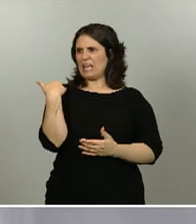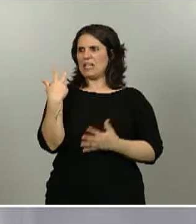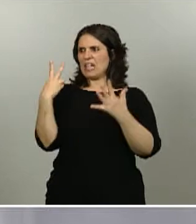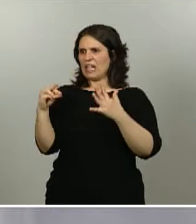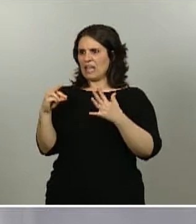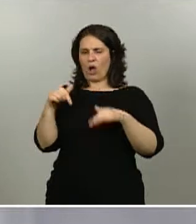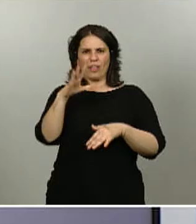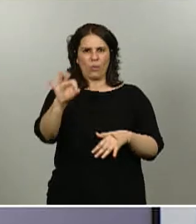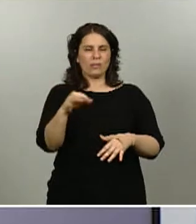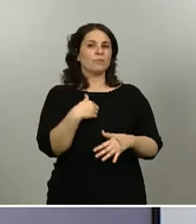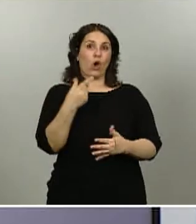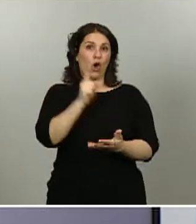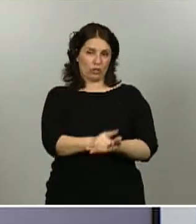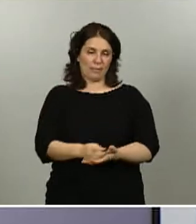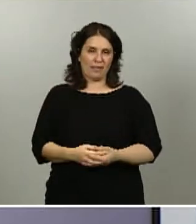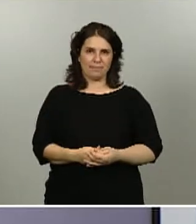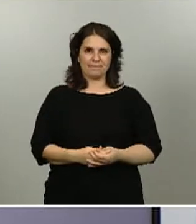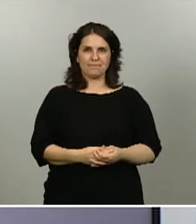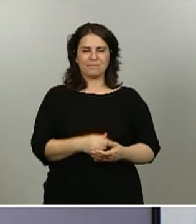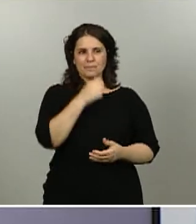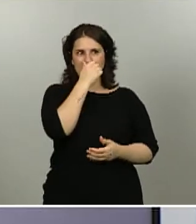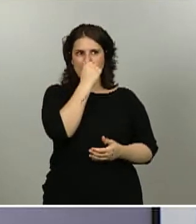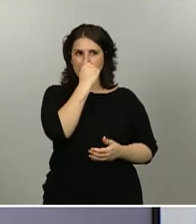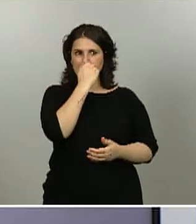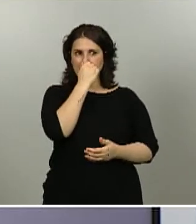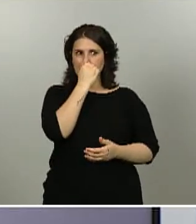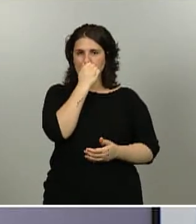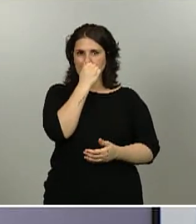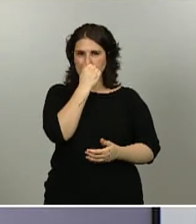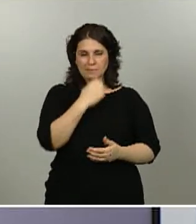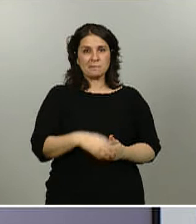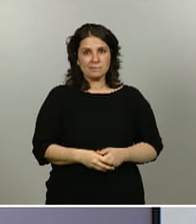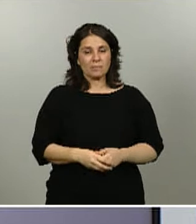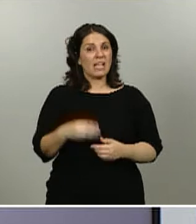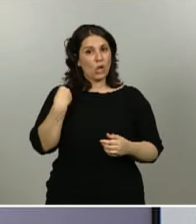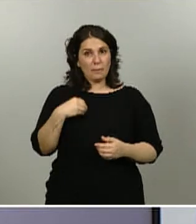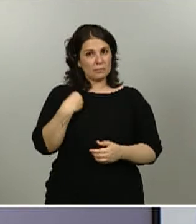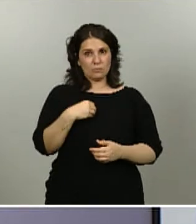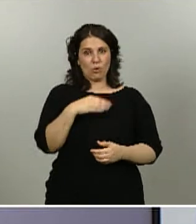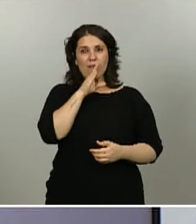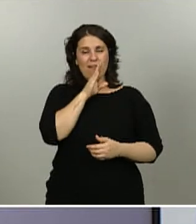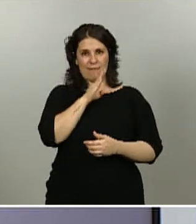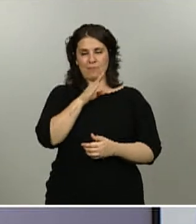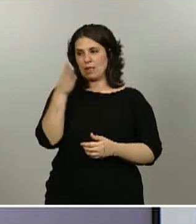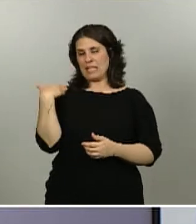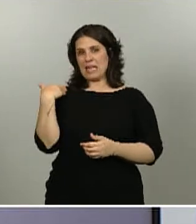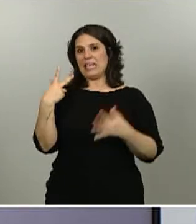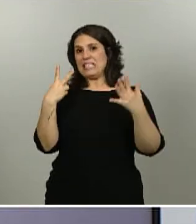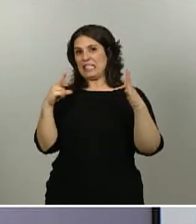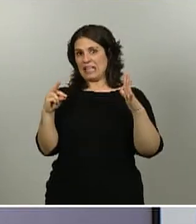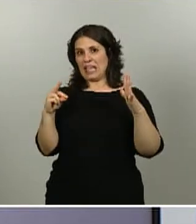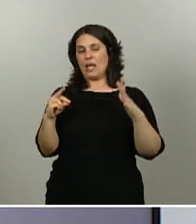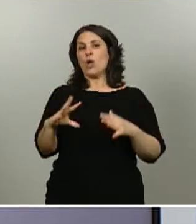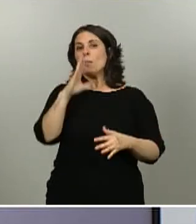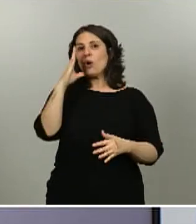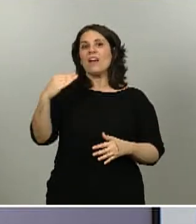para explicar. Sí, es de nuevo el mismo factor. Ayer se notificaron 70 casos por fecha de notificación, no